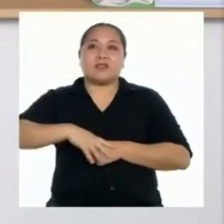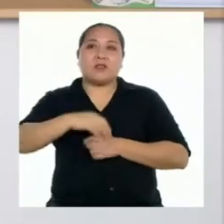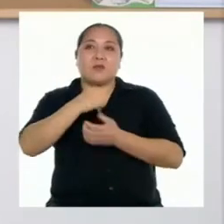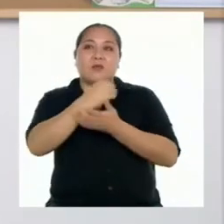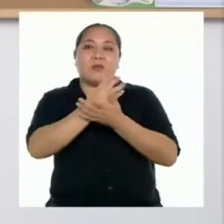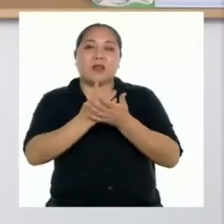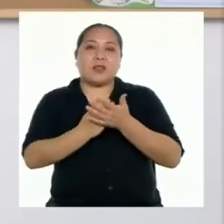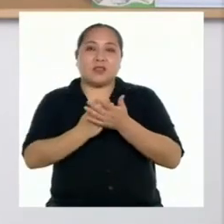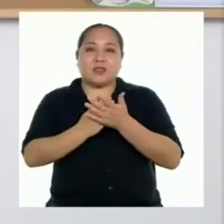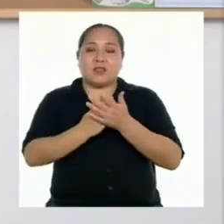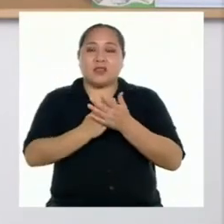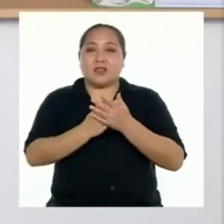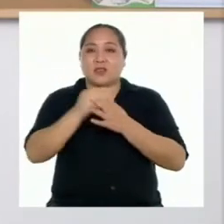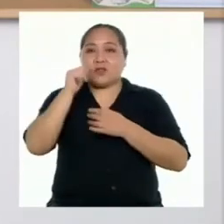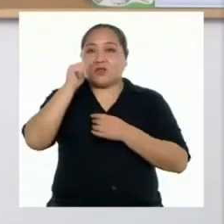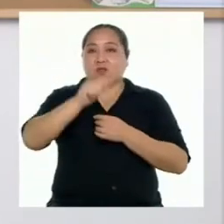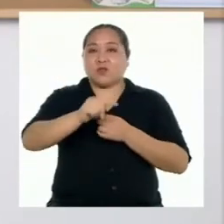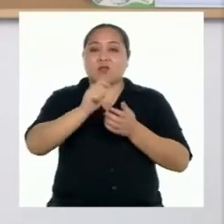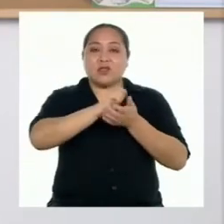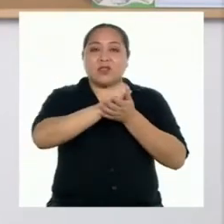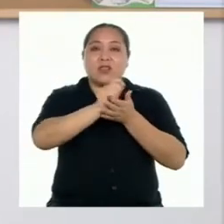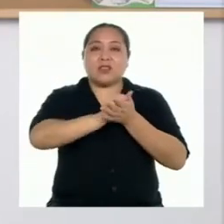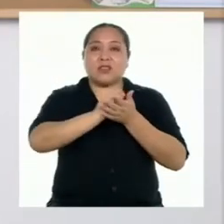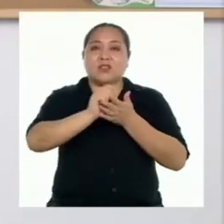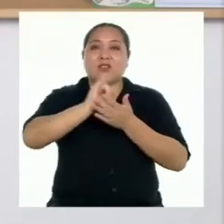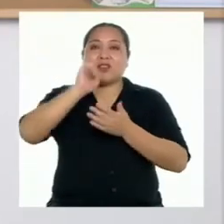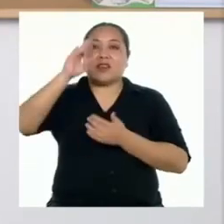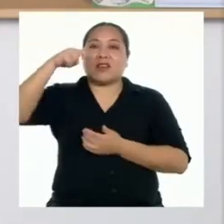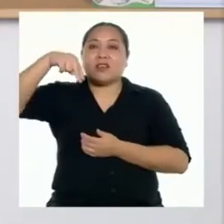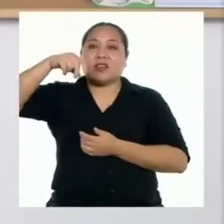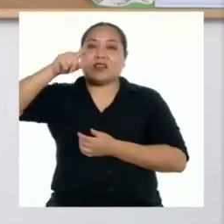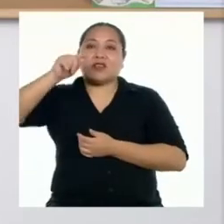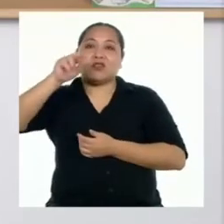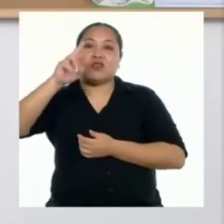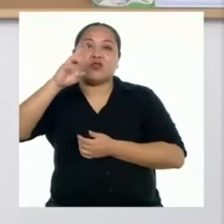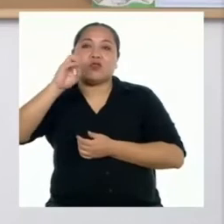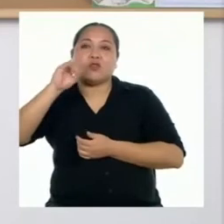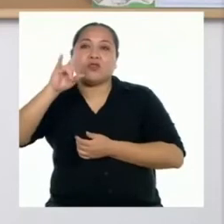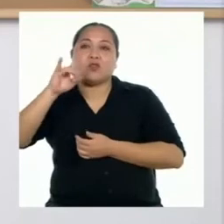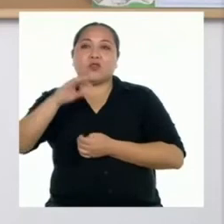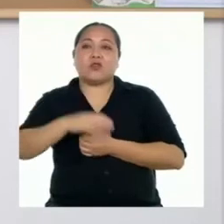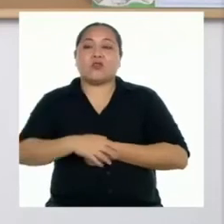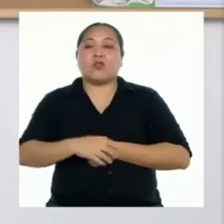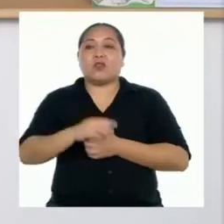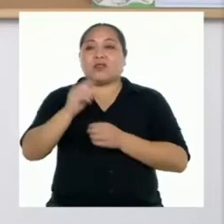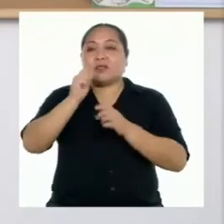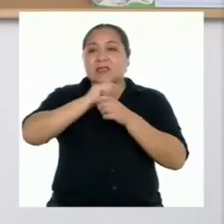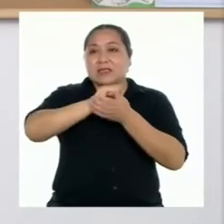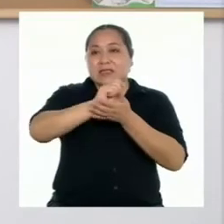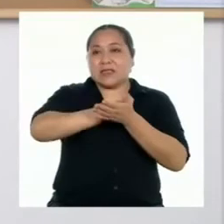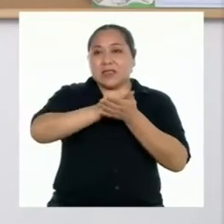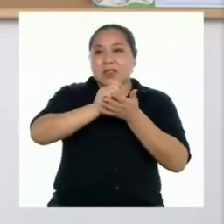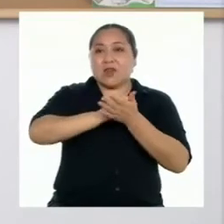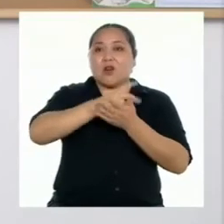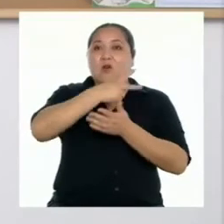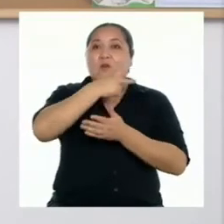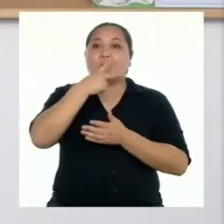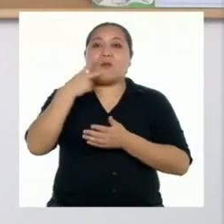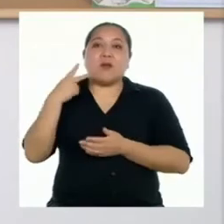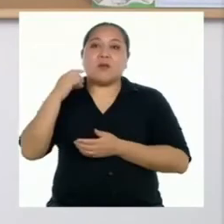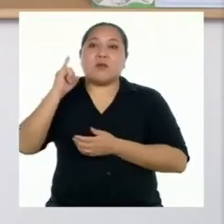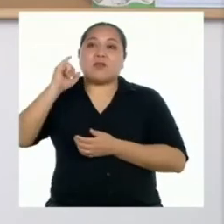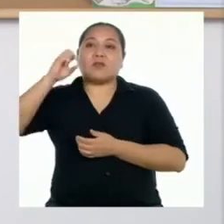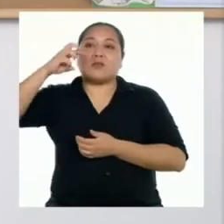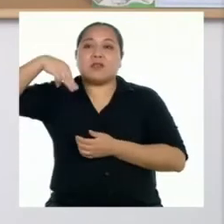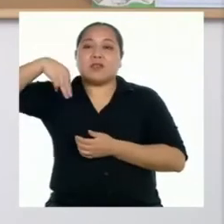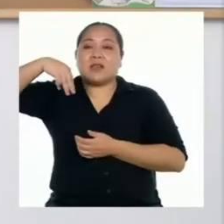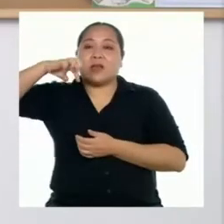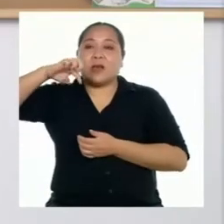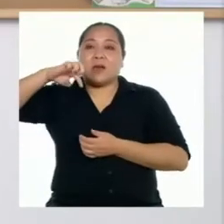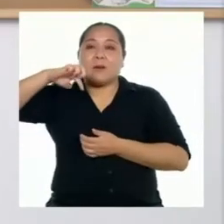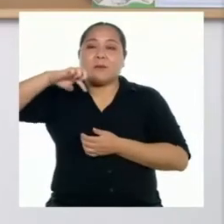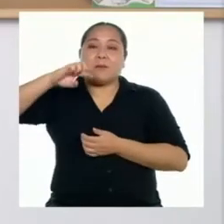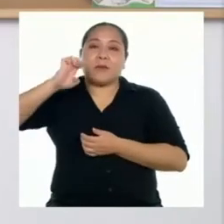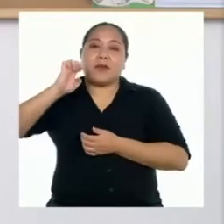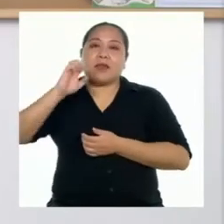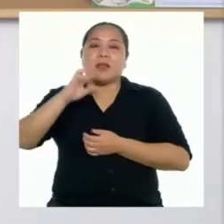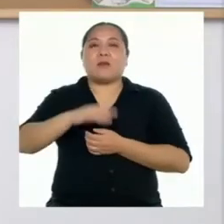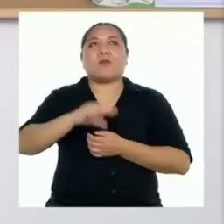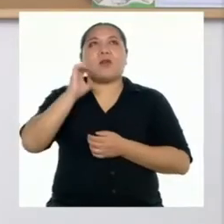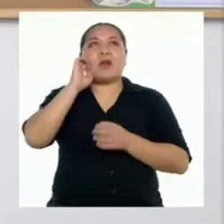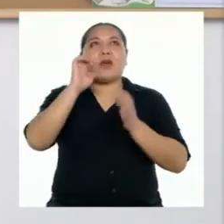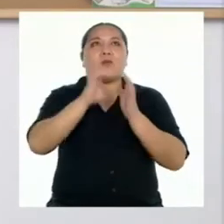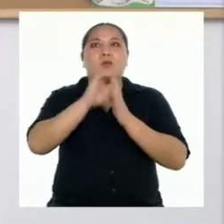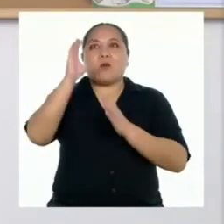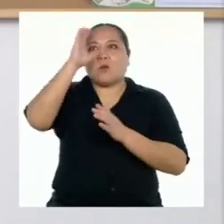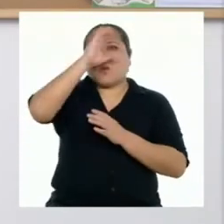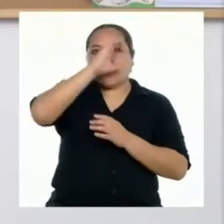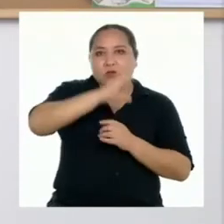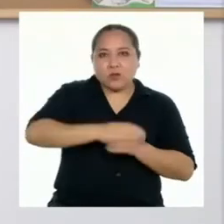instructivo. Estas se redactan con verbos en modo imperativo, como por ejemplo, identifica, busca, los